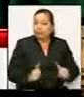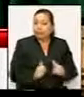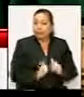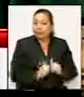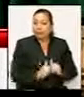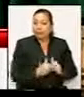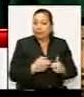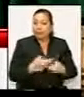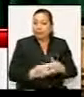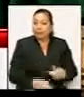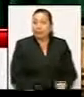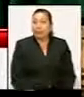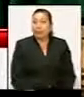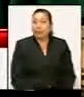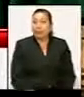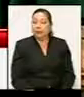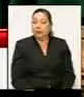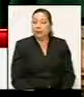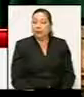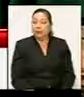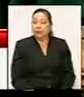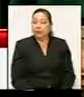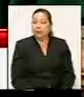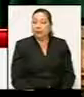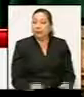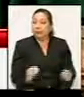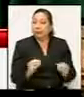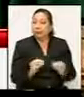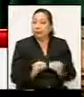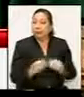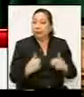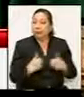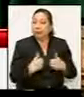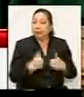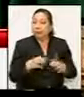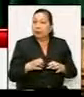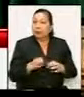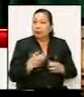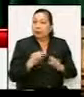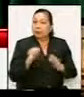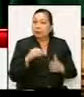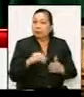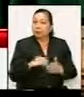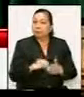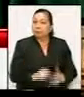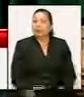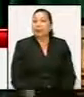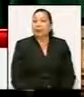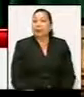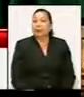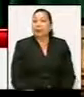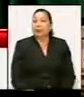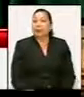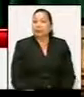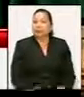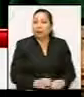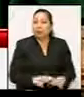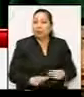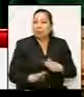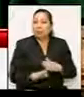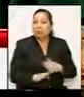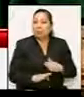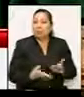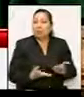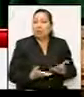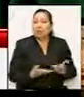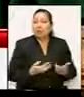acompañamiento a los productores, ¿no? Desde la Dirección General de Ganadería estamos haciendo una propuesta piloto de extensión basada en